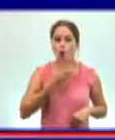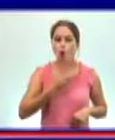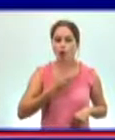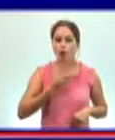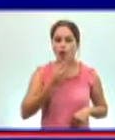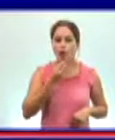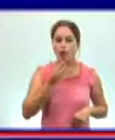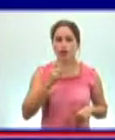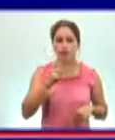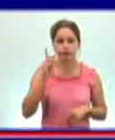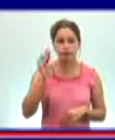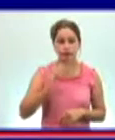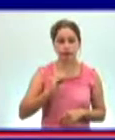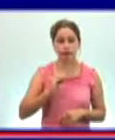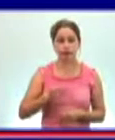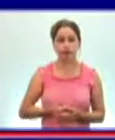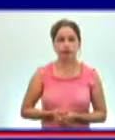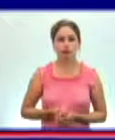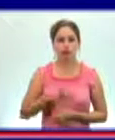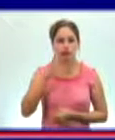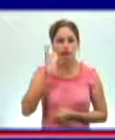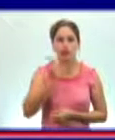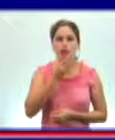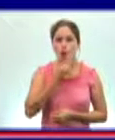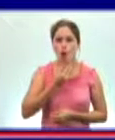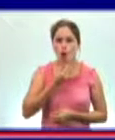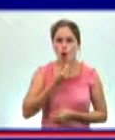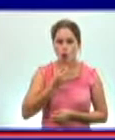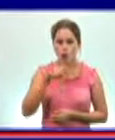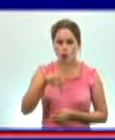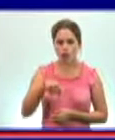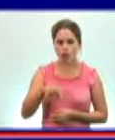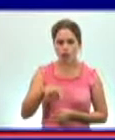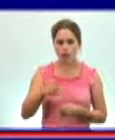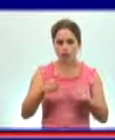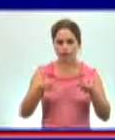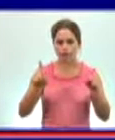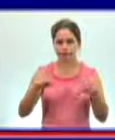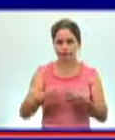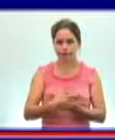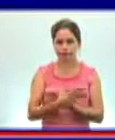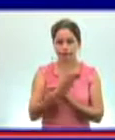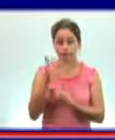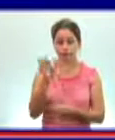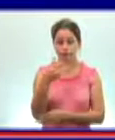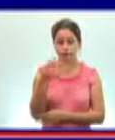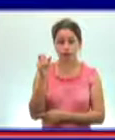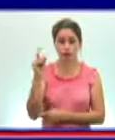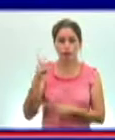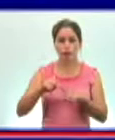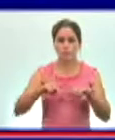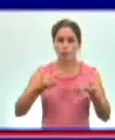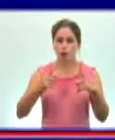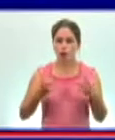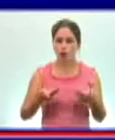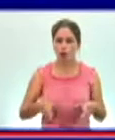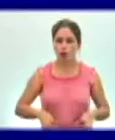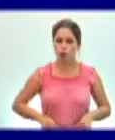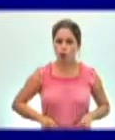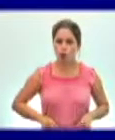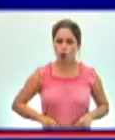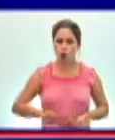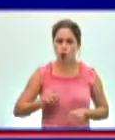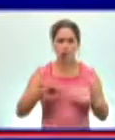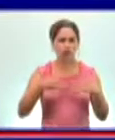jóvenes no solamente por los símbolos, sino por los atributos? ¿Cómo asumirlos? ¿Por qué lo asumen? ¿Qué significados tienen cada uno de ellos?